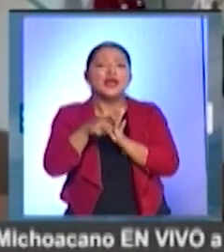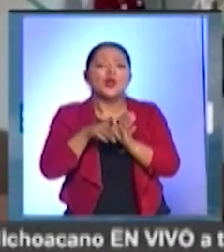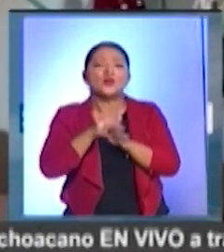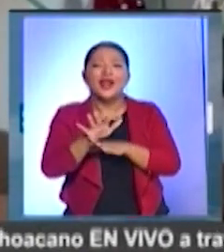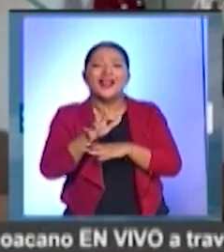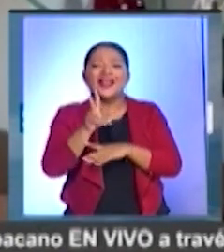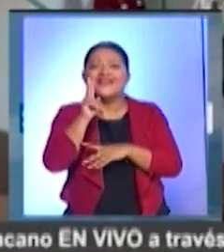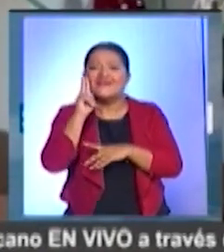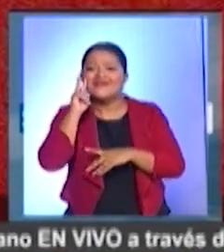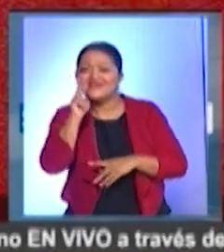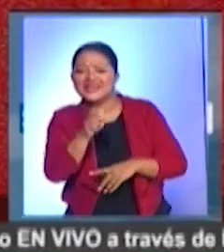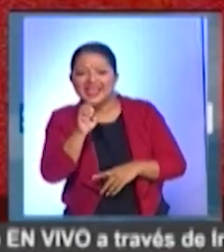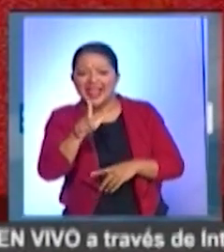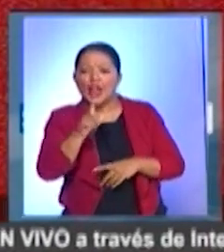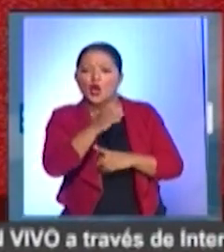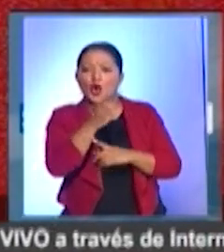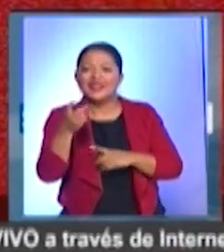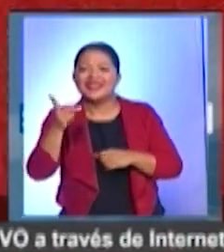escuchemos